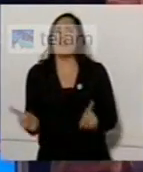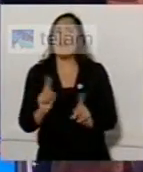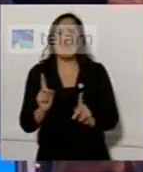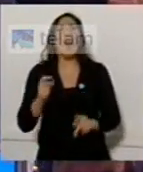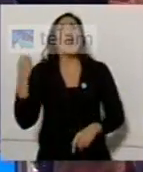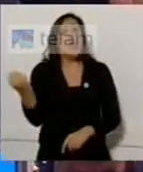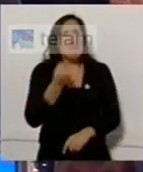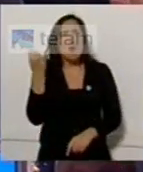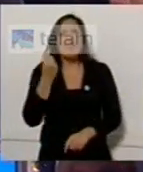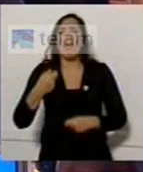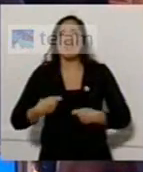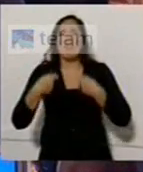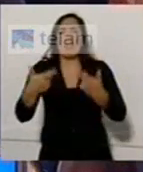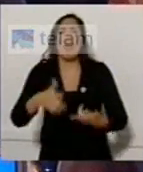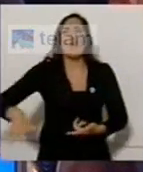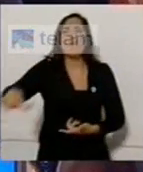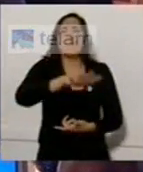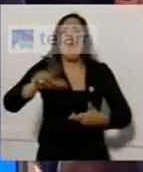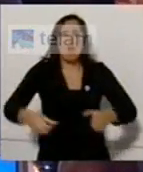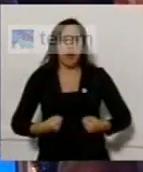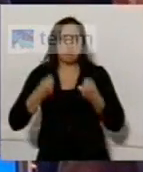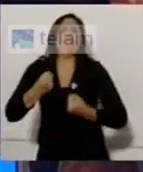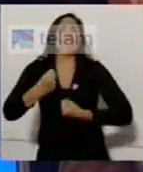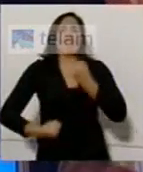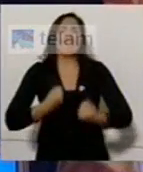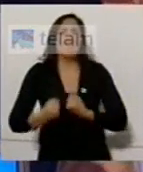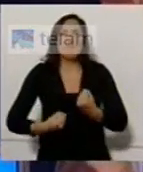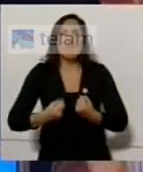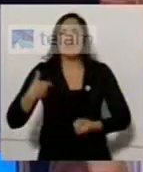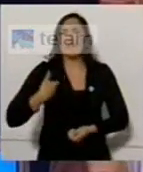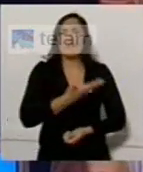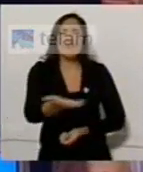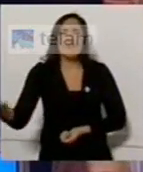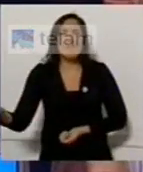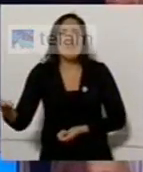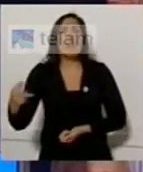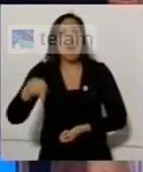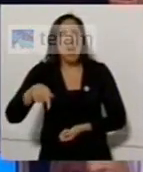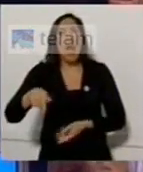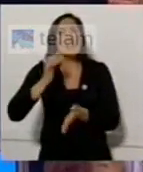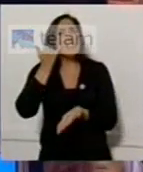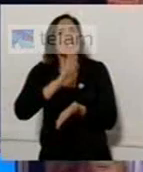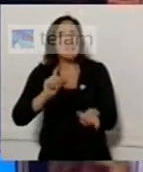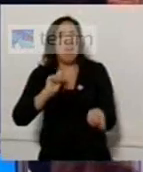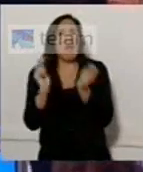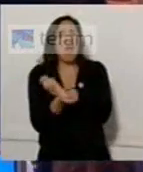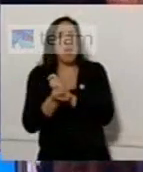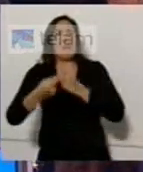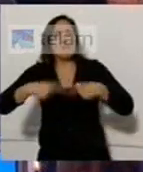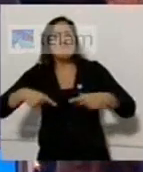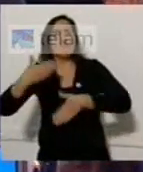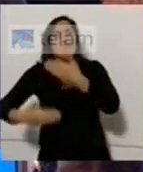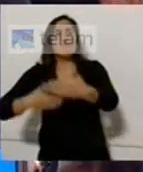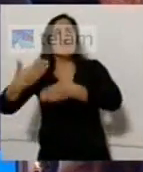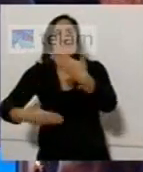empoderar al pueblo, a la sociedad, de estas reformas y estas conquistas, para que